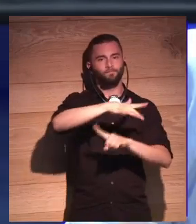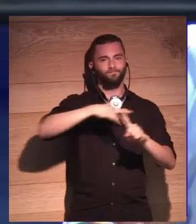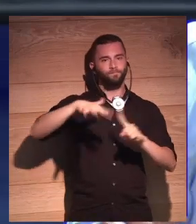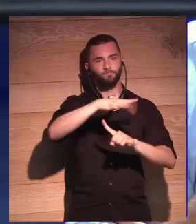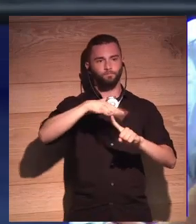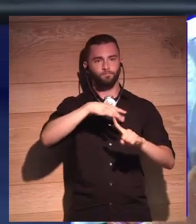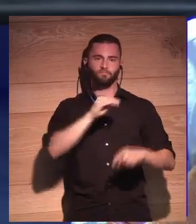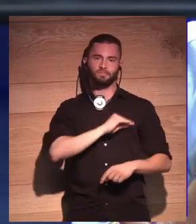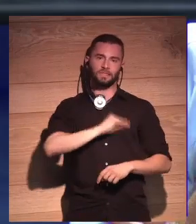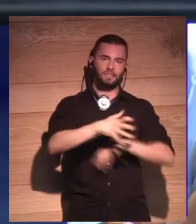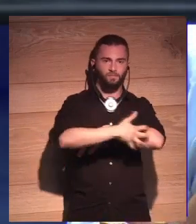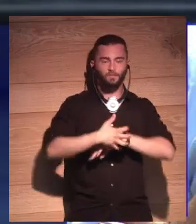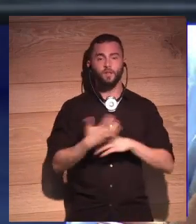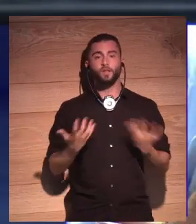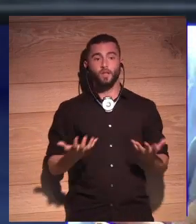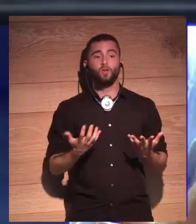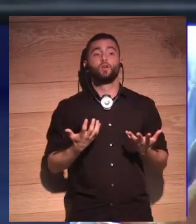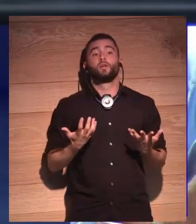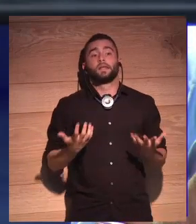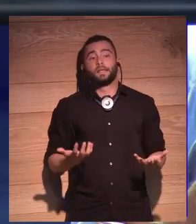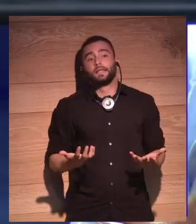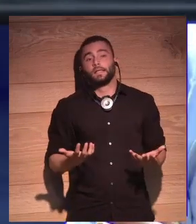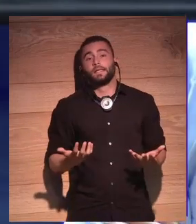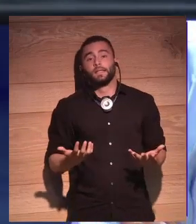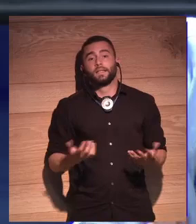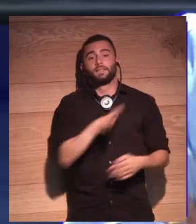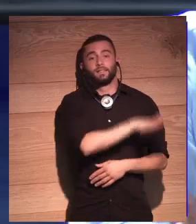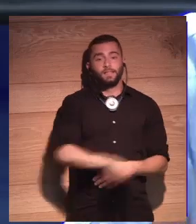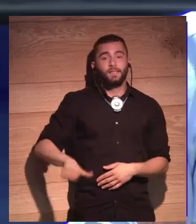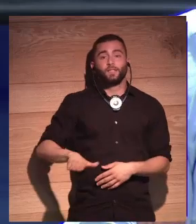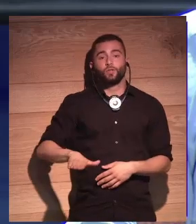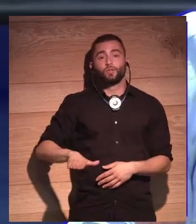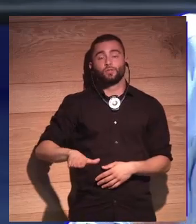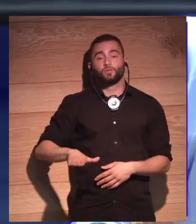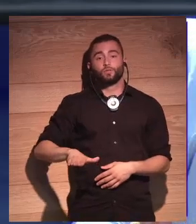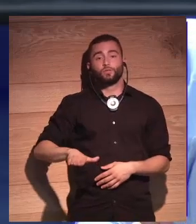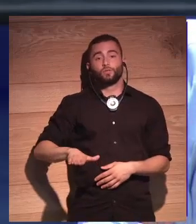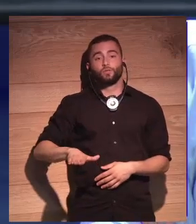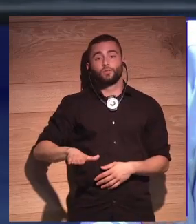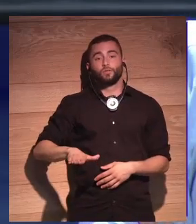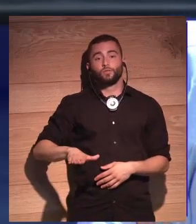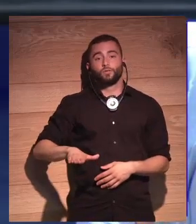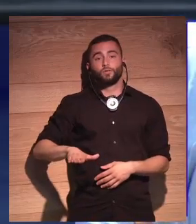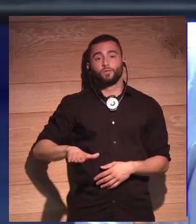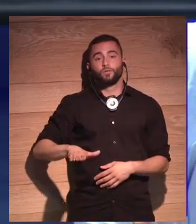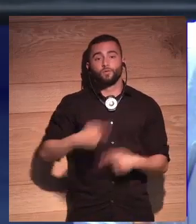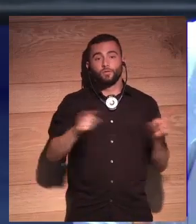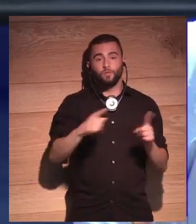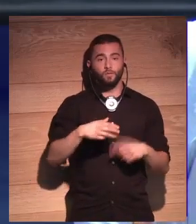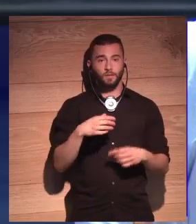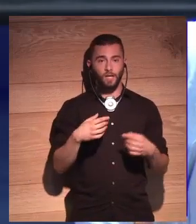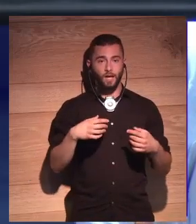entorno bastante desfavorecido, en el que seguramente muy pocos niños habían podido acceder a escuchar música en